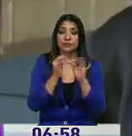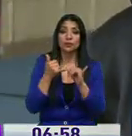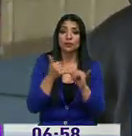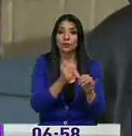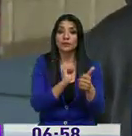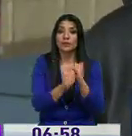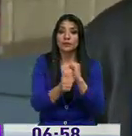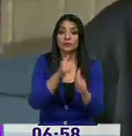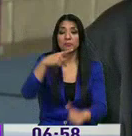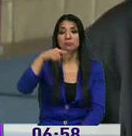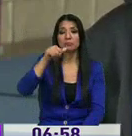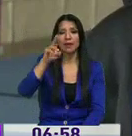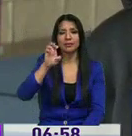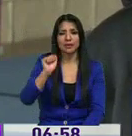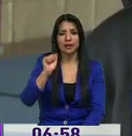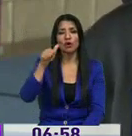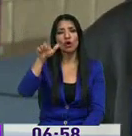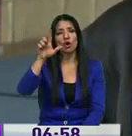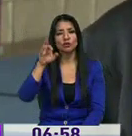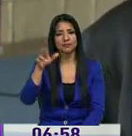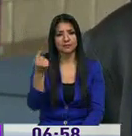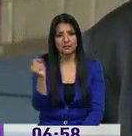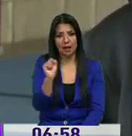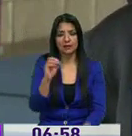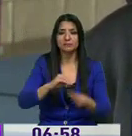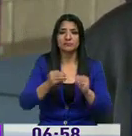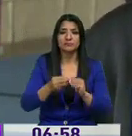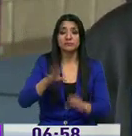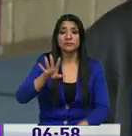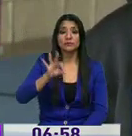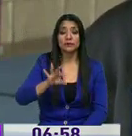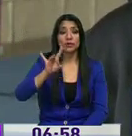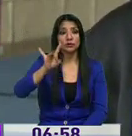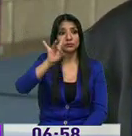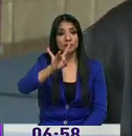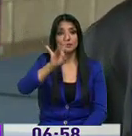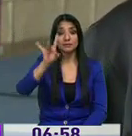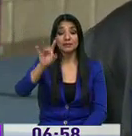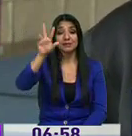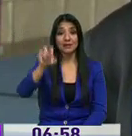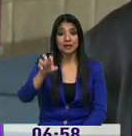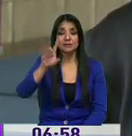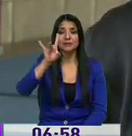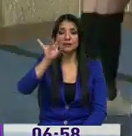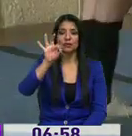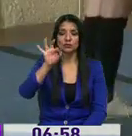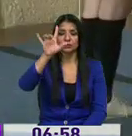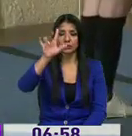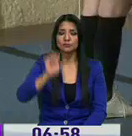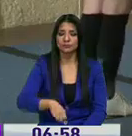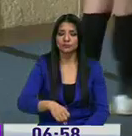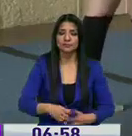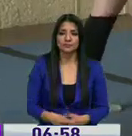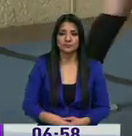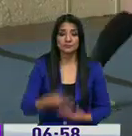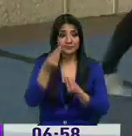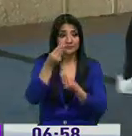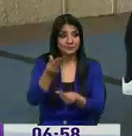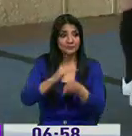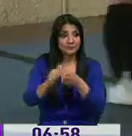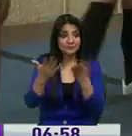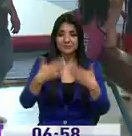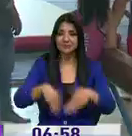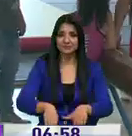panther o estar que nos pueden comunicar al teléfono 09 8 7 7 13 7 8 3 la invitación está hecha